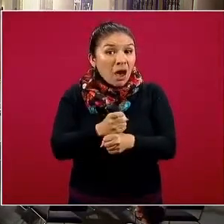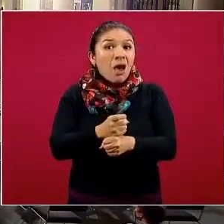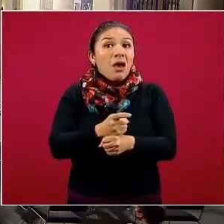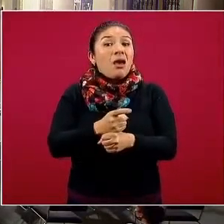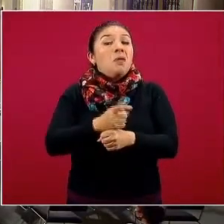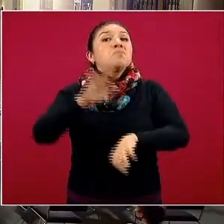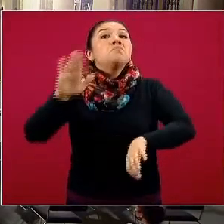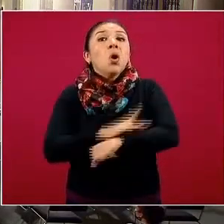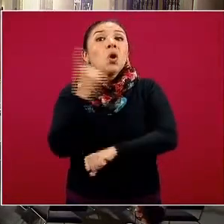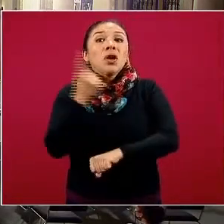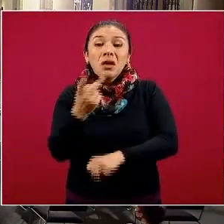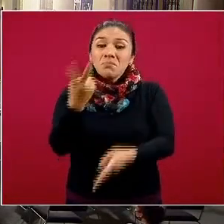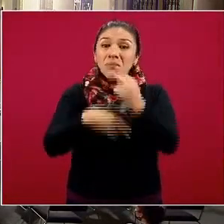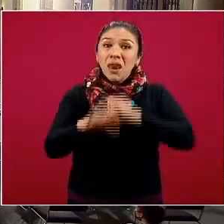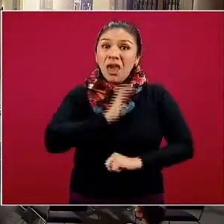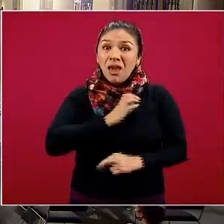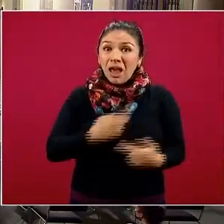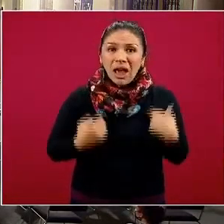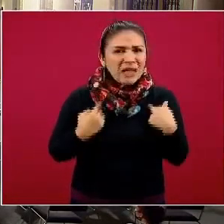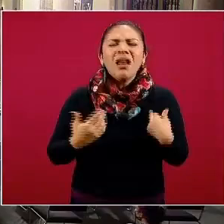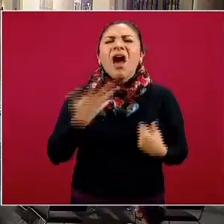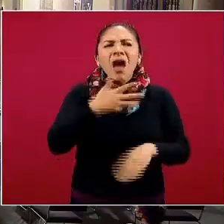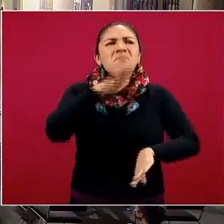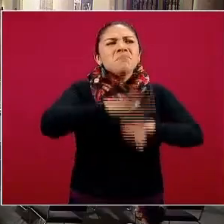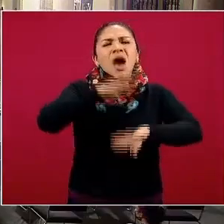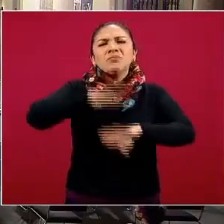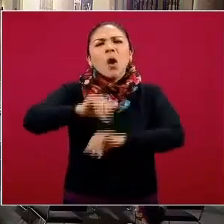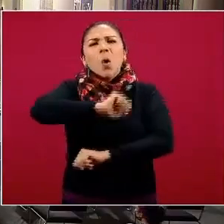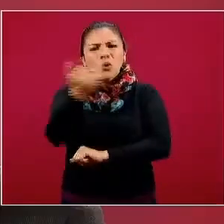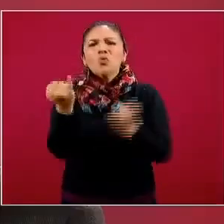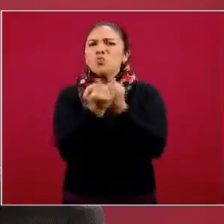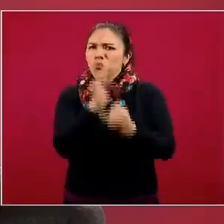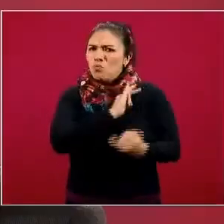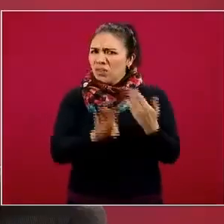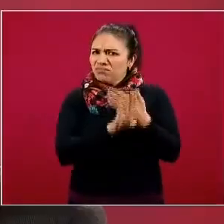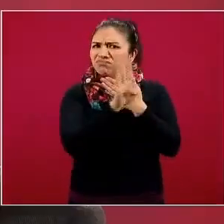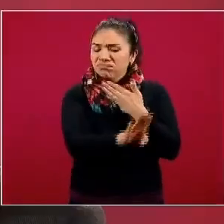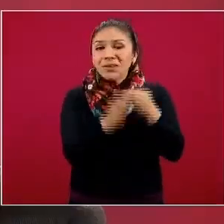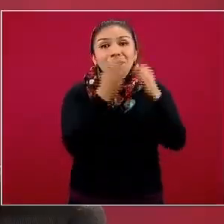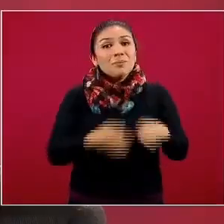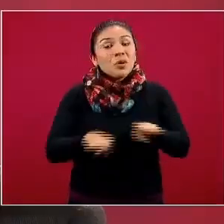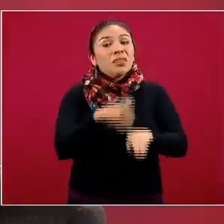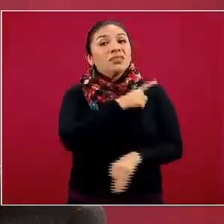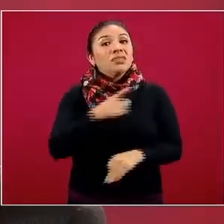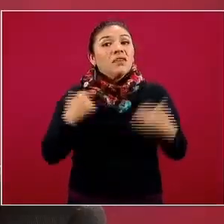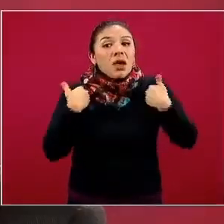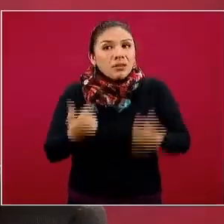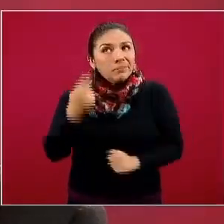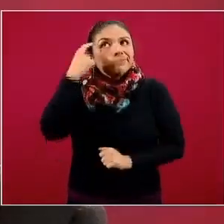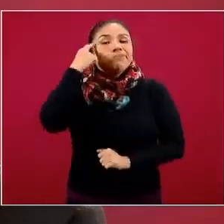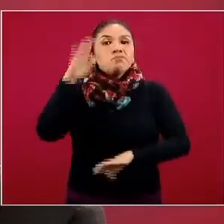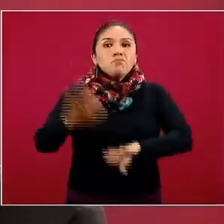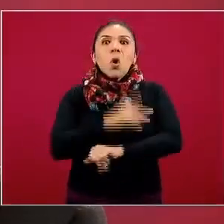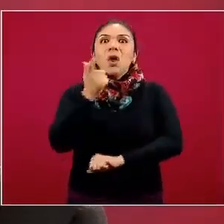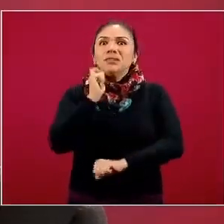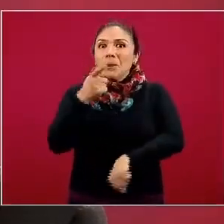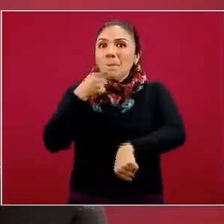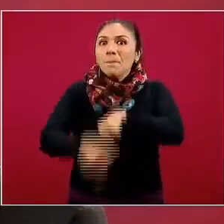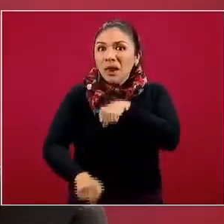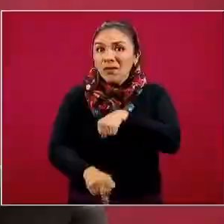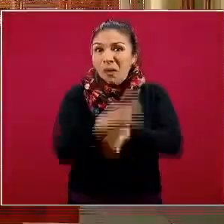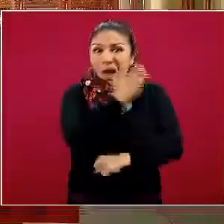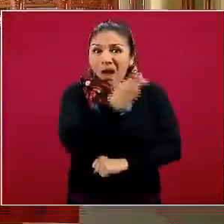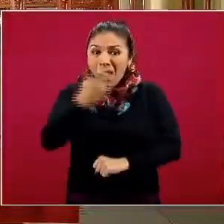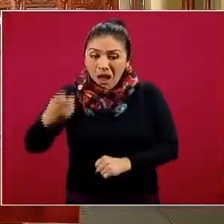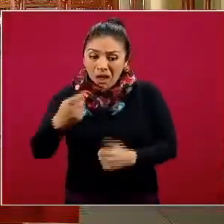de pulmón, existen otras causas y estas causas son evitables también, y es importante hacer conciencia del riesgo de esas otras, que